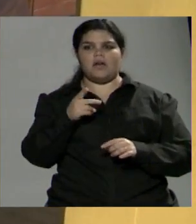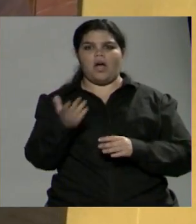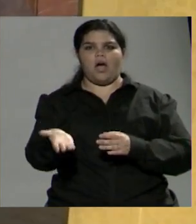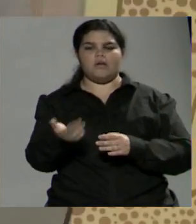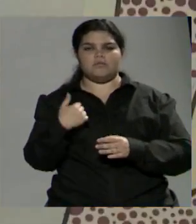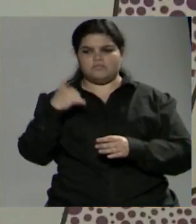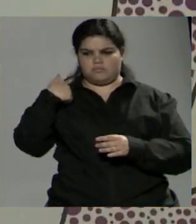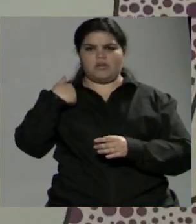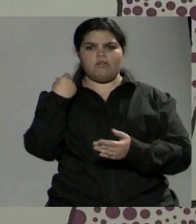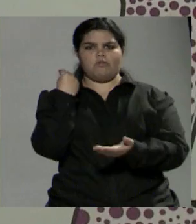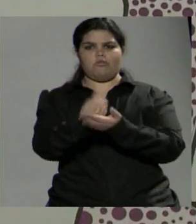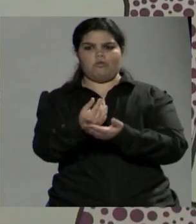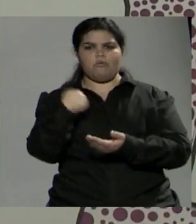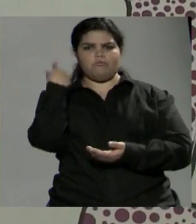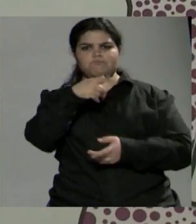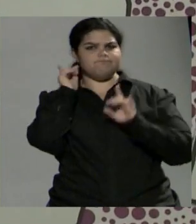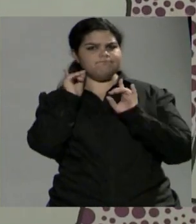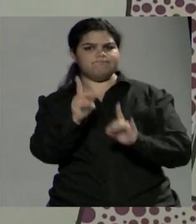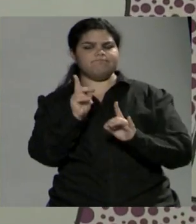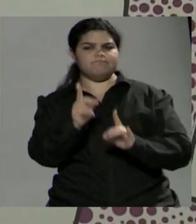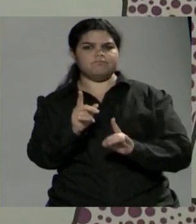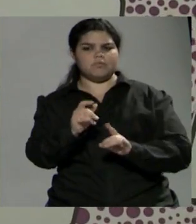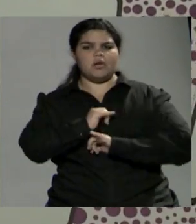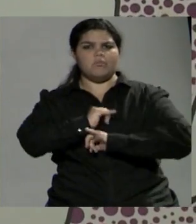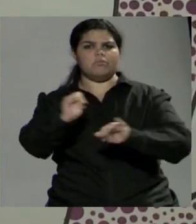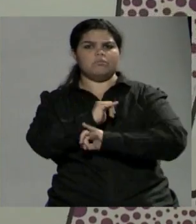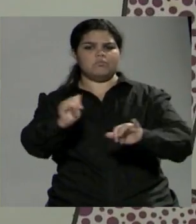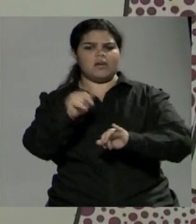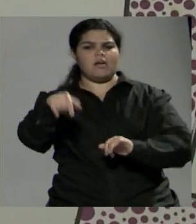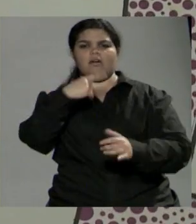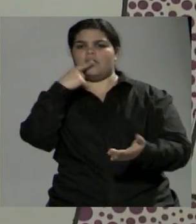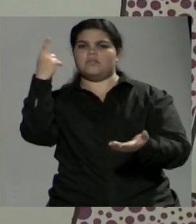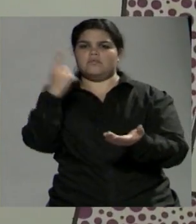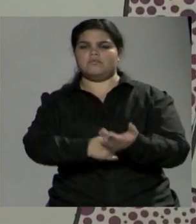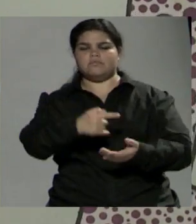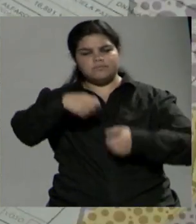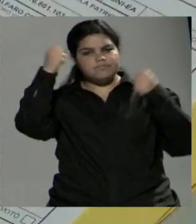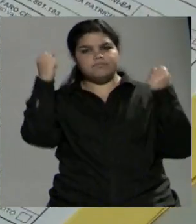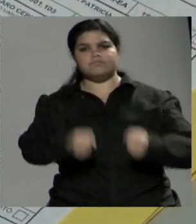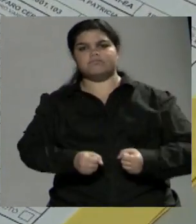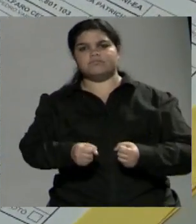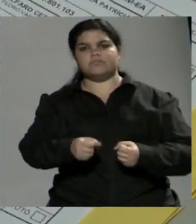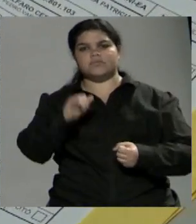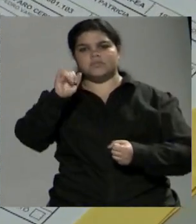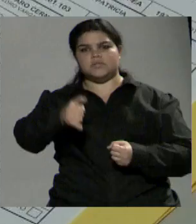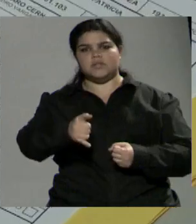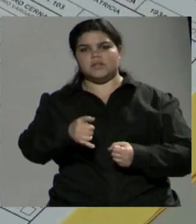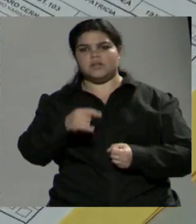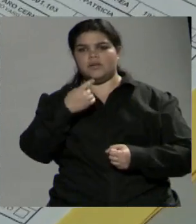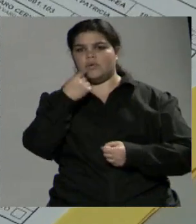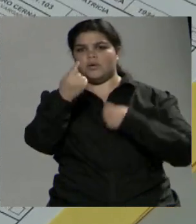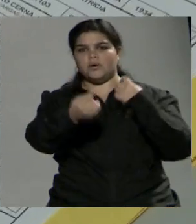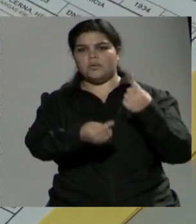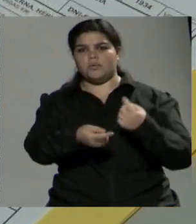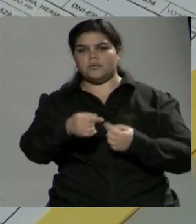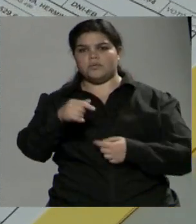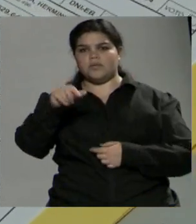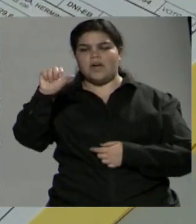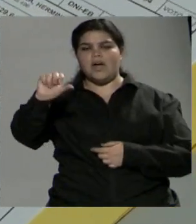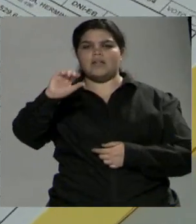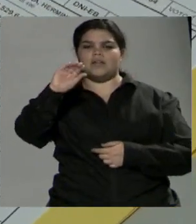la decisión de llevar la gestión como el gran estandarte de